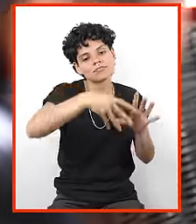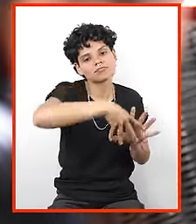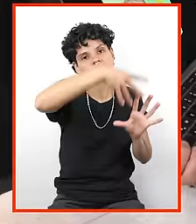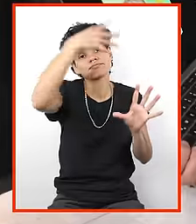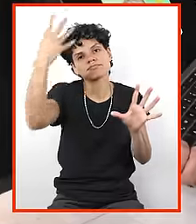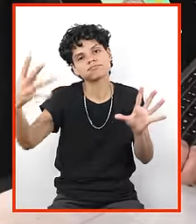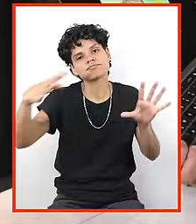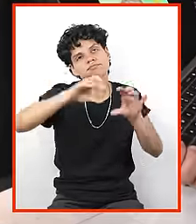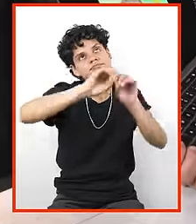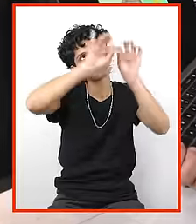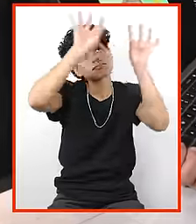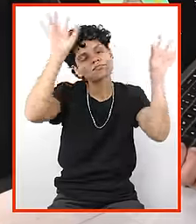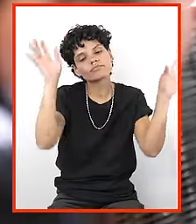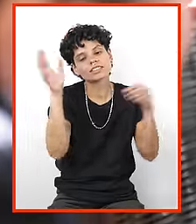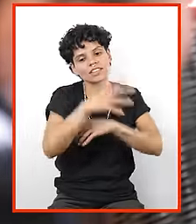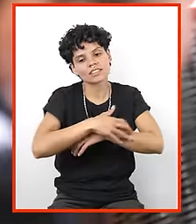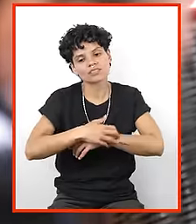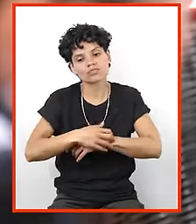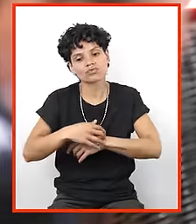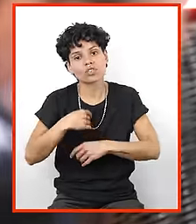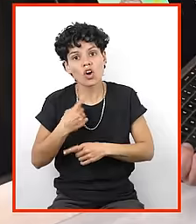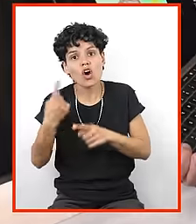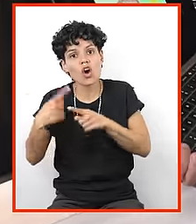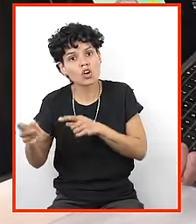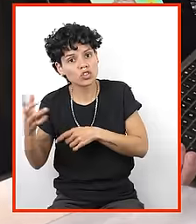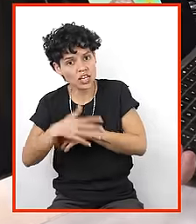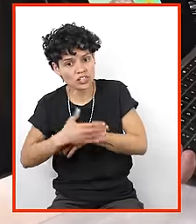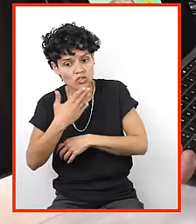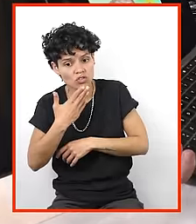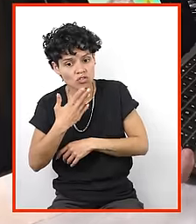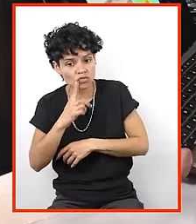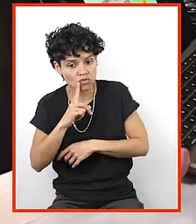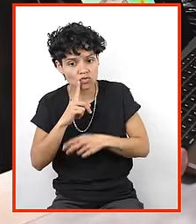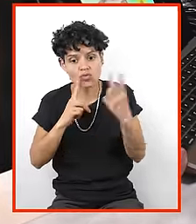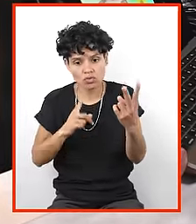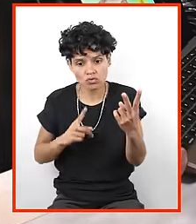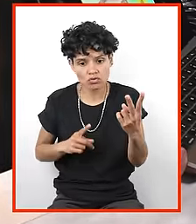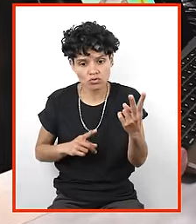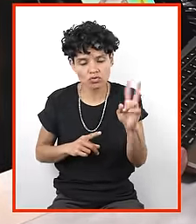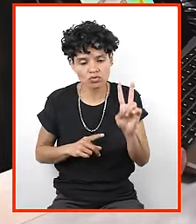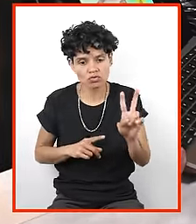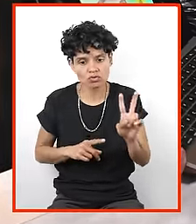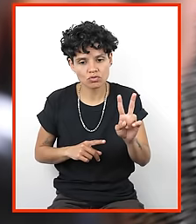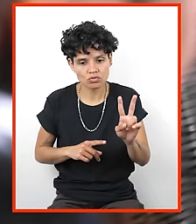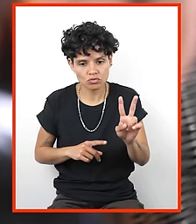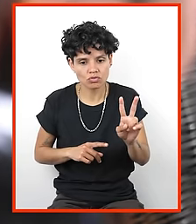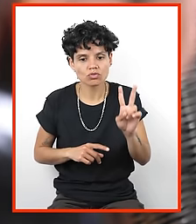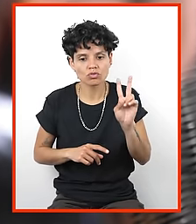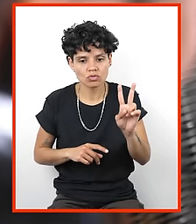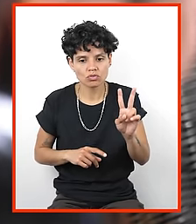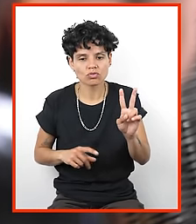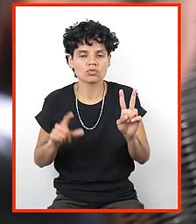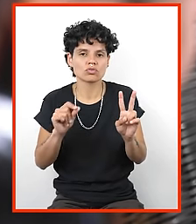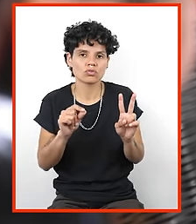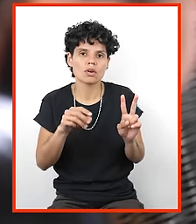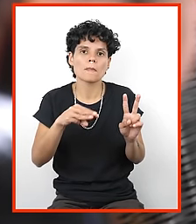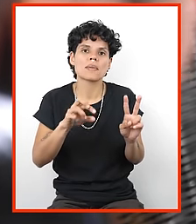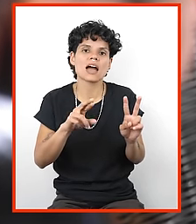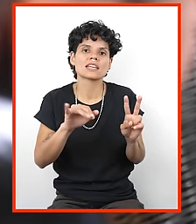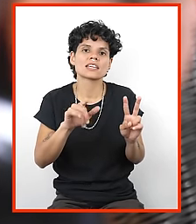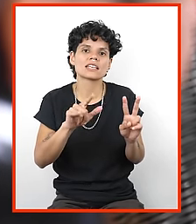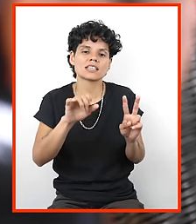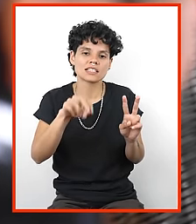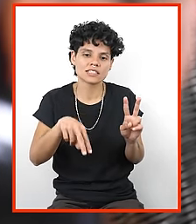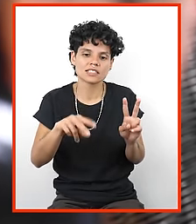de animales. ¿Y tienes más gatitos ahora? Tengo dos. ¿Otro gatito? Dos gatitos. Sí. El Marilyn y la Titi.